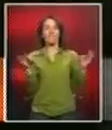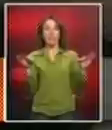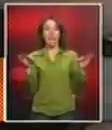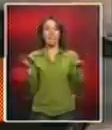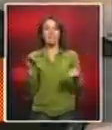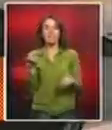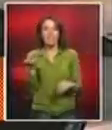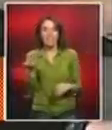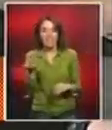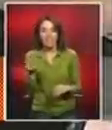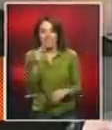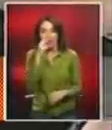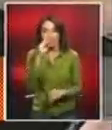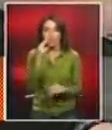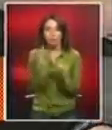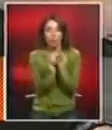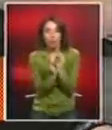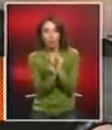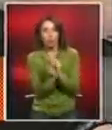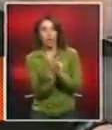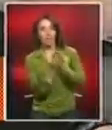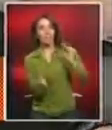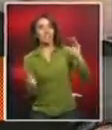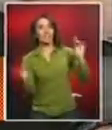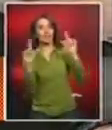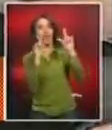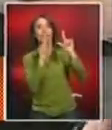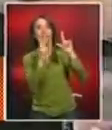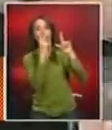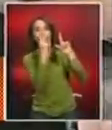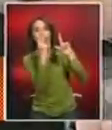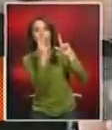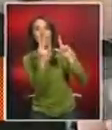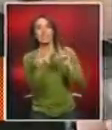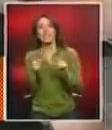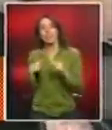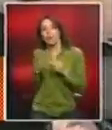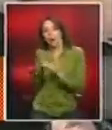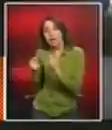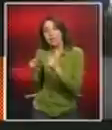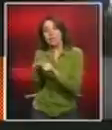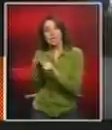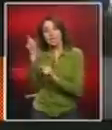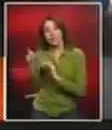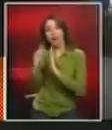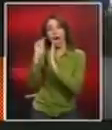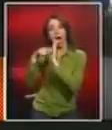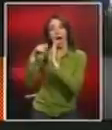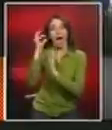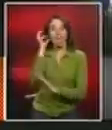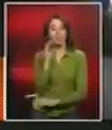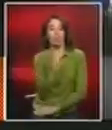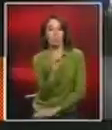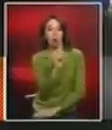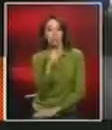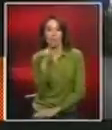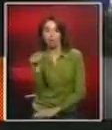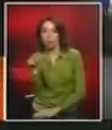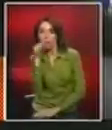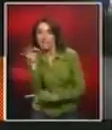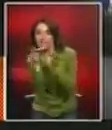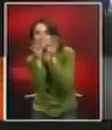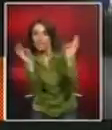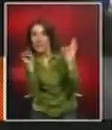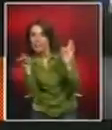visto crecer en pantalla y realmente la tratamos como una actriz. Y Boris le dice, tú tienes que decir